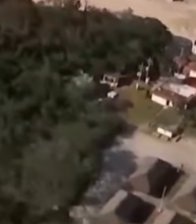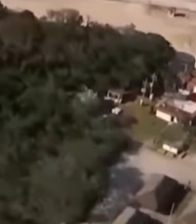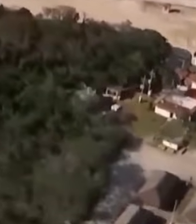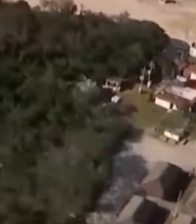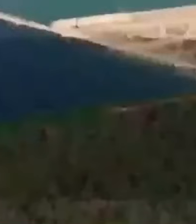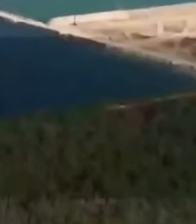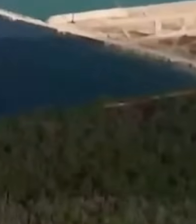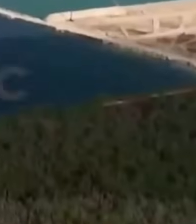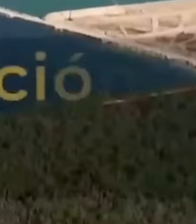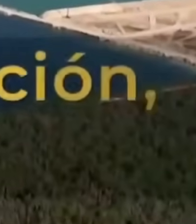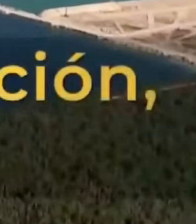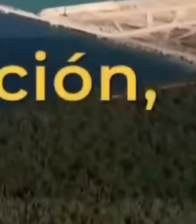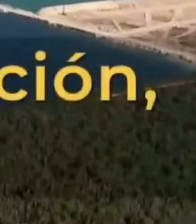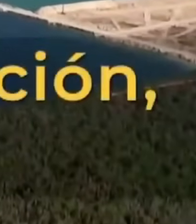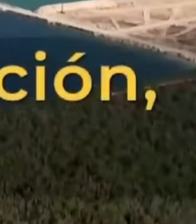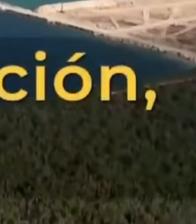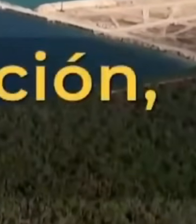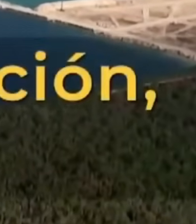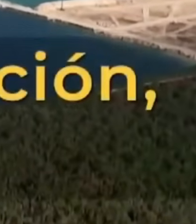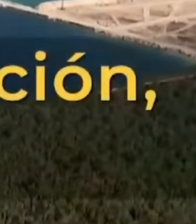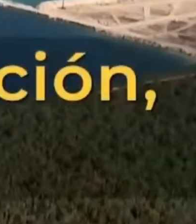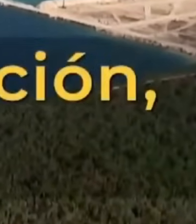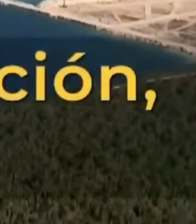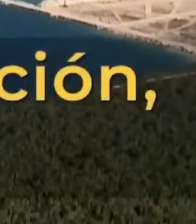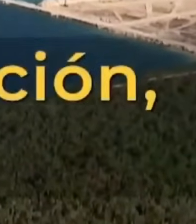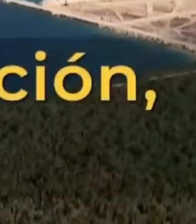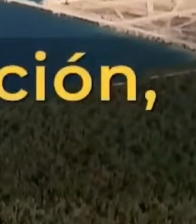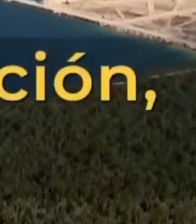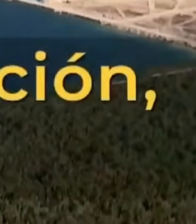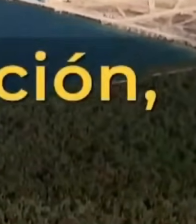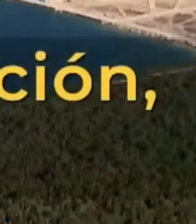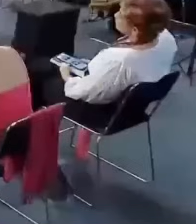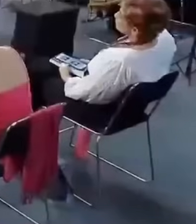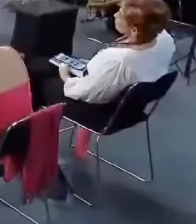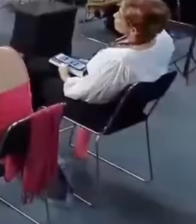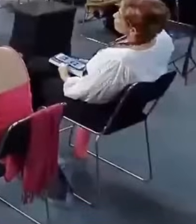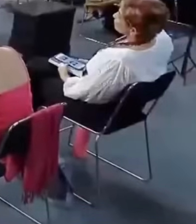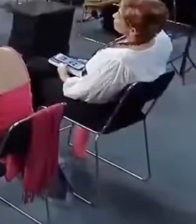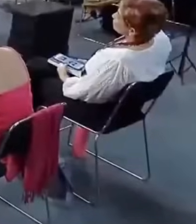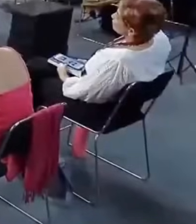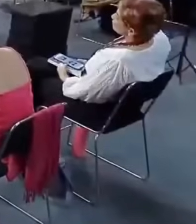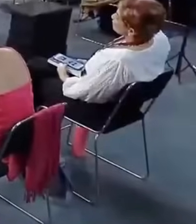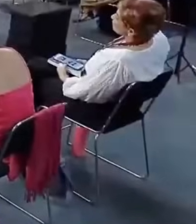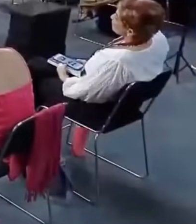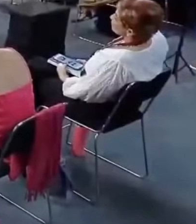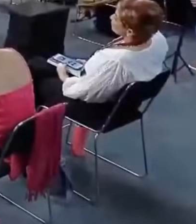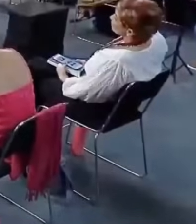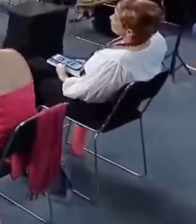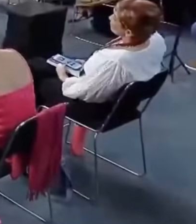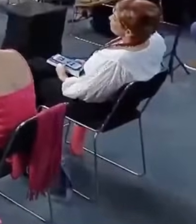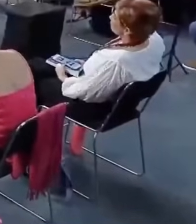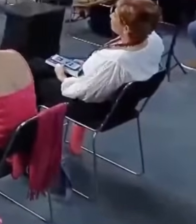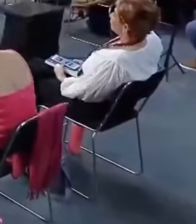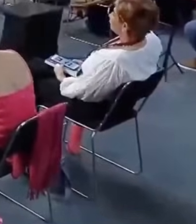franca complicidad. No más devastación ni saqueos. Ahí está.